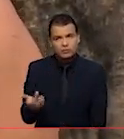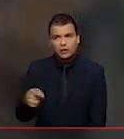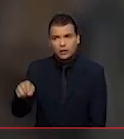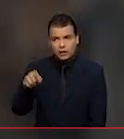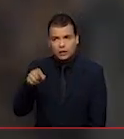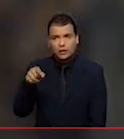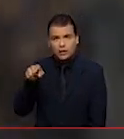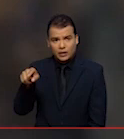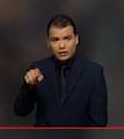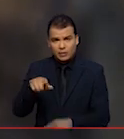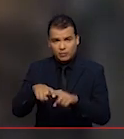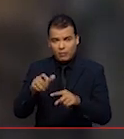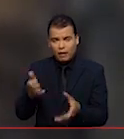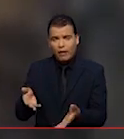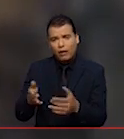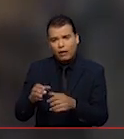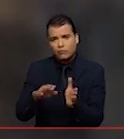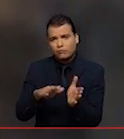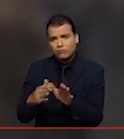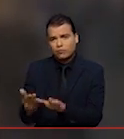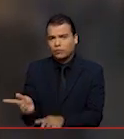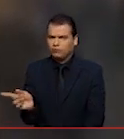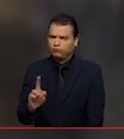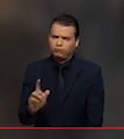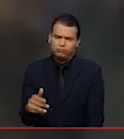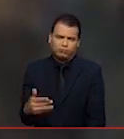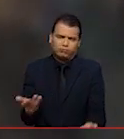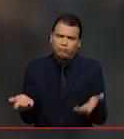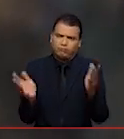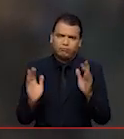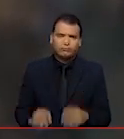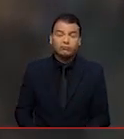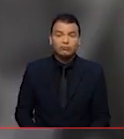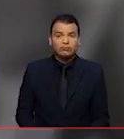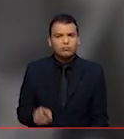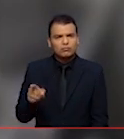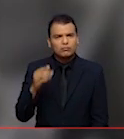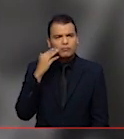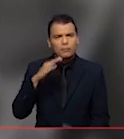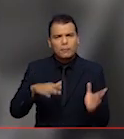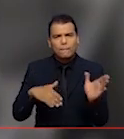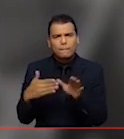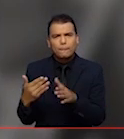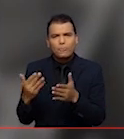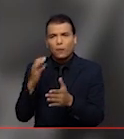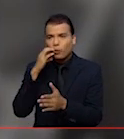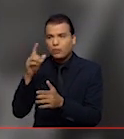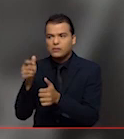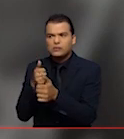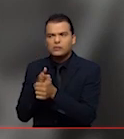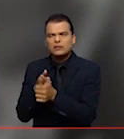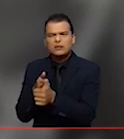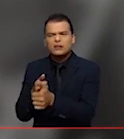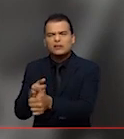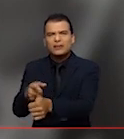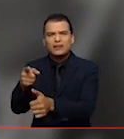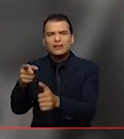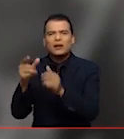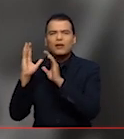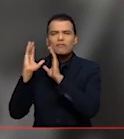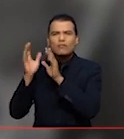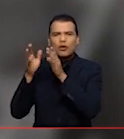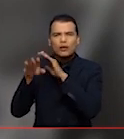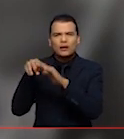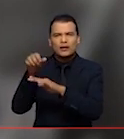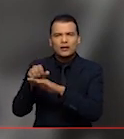le hicieron. Paula Andrea fue atacada en repetidas ocasiones con arma blanca por un sujeto que la persiguió hasta llegar a una bodega de reciclaje del